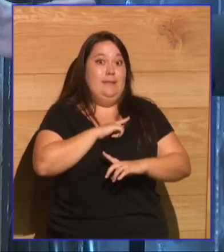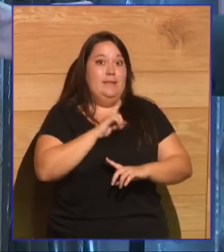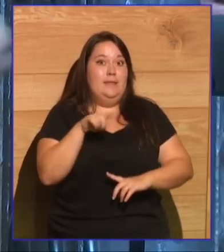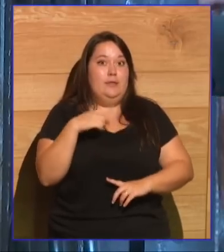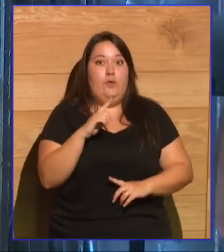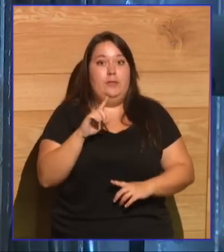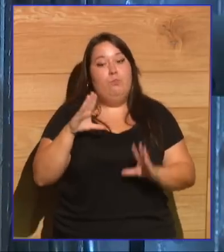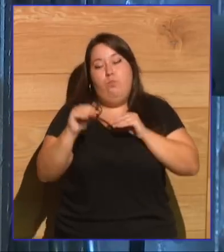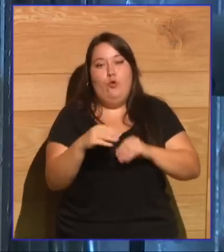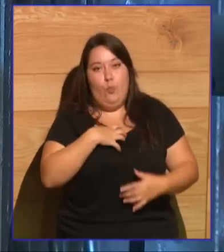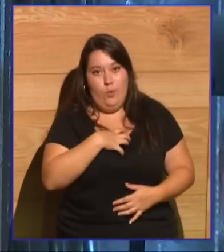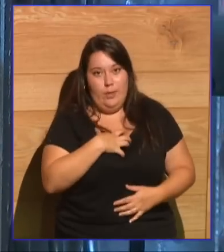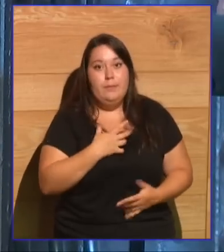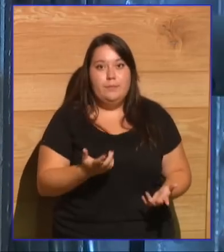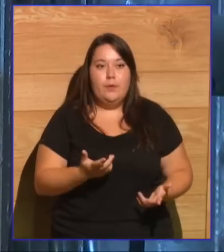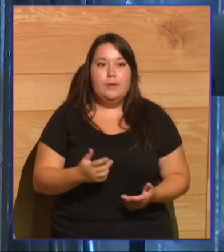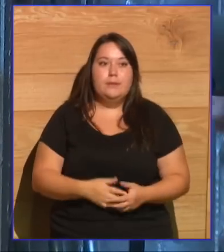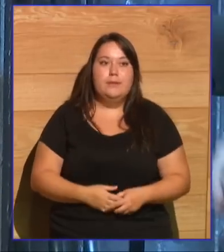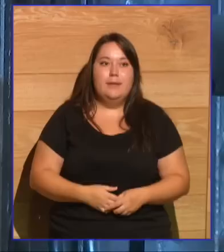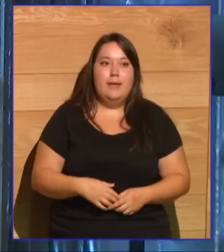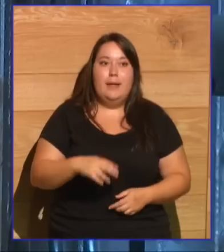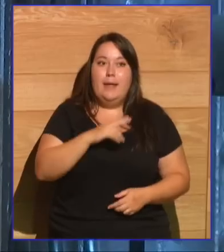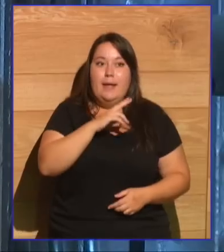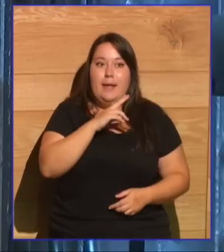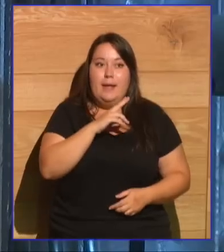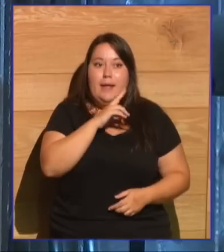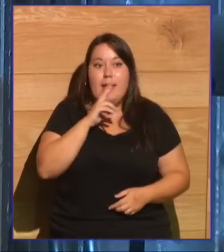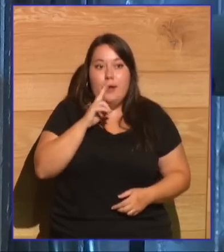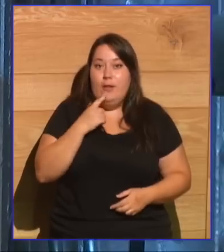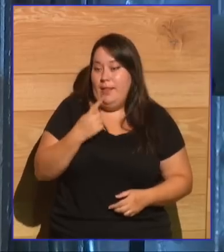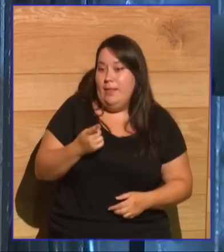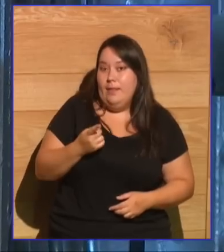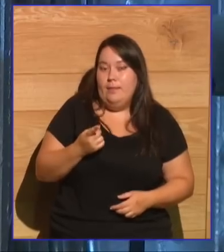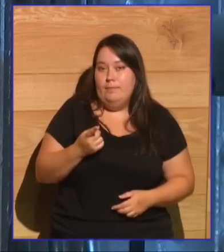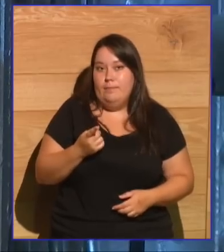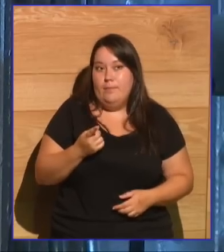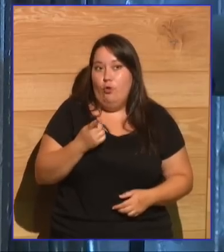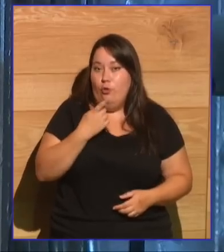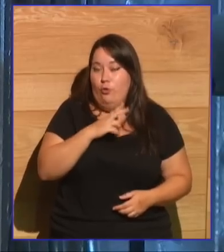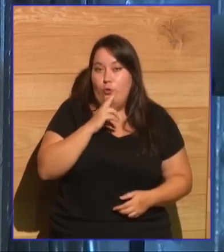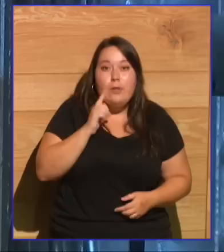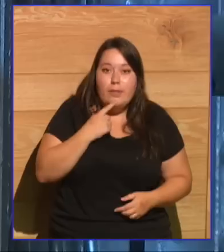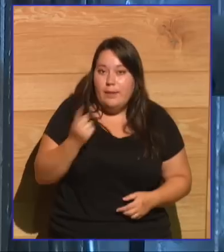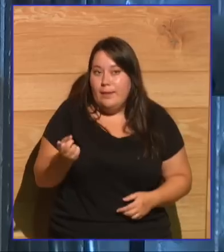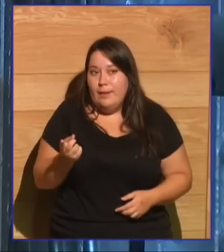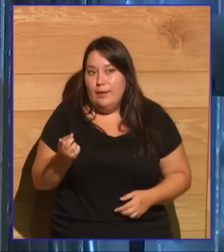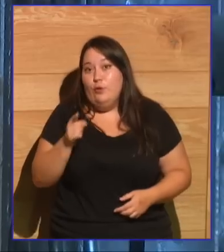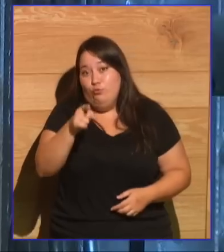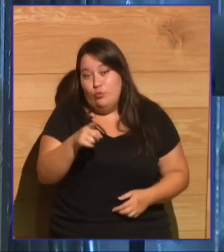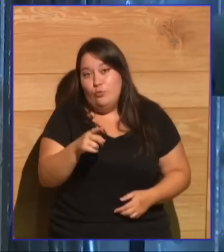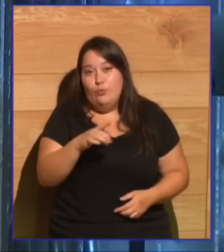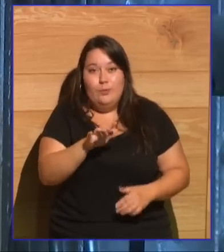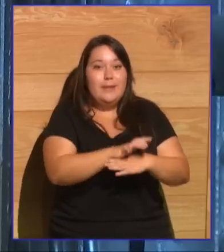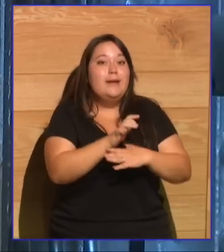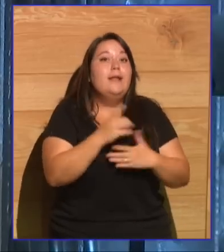elliot y se va otra cosa porque claro se da cuenta de que se ha reído si a ti te dicen aliento de pene o selecciona uno de tus hijos a otro y teri te